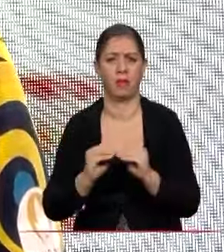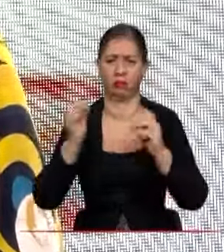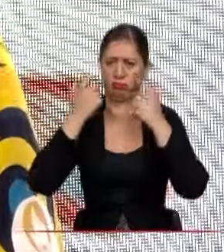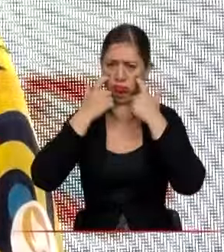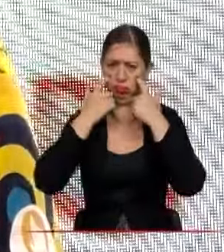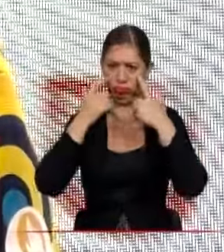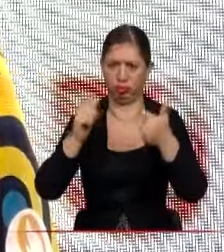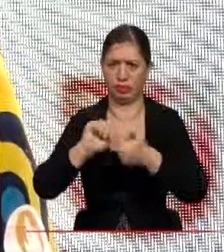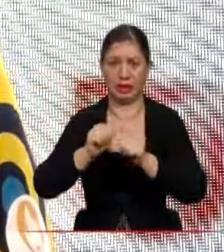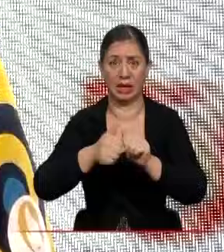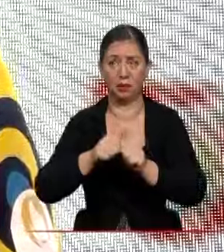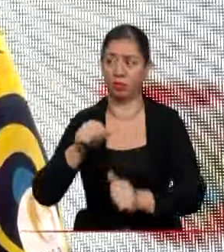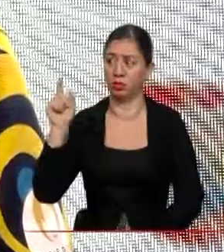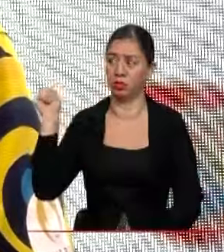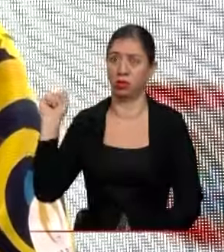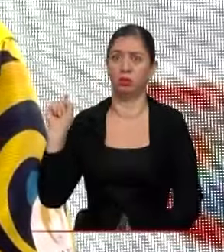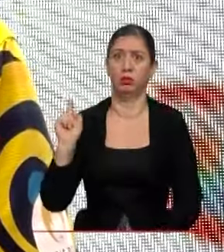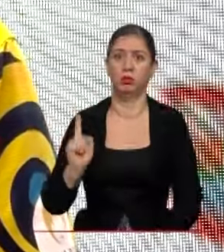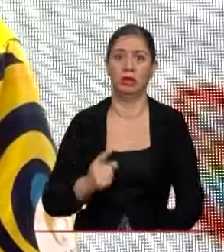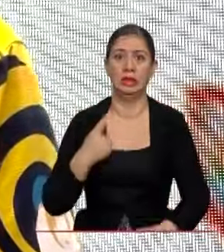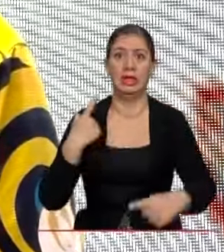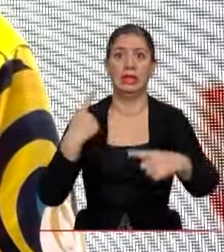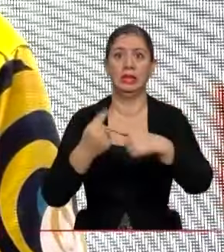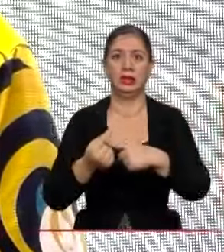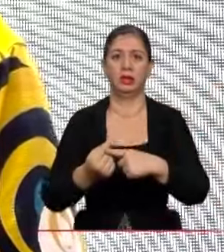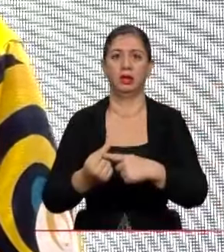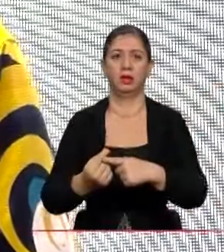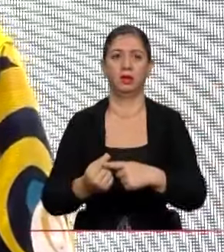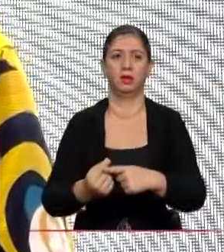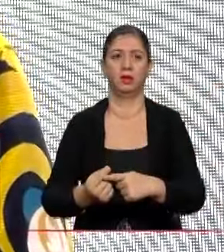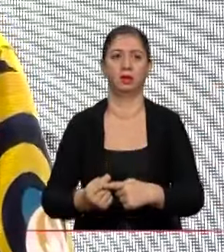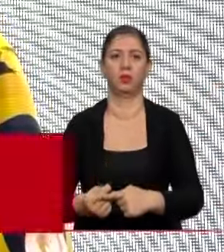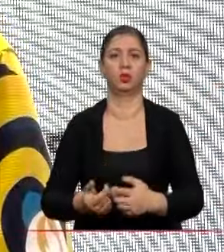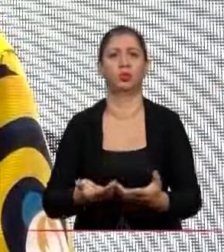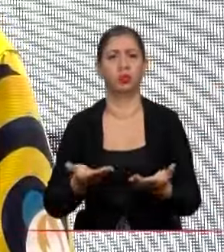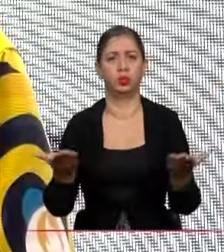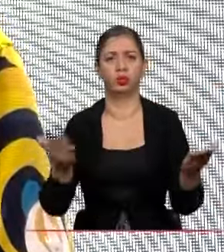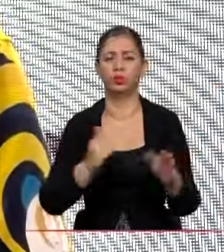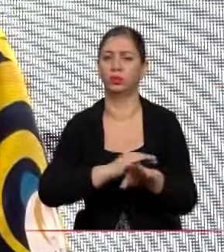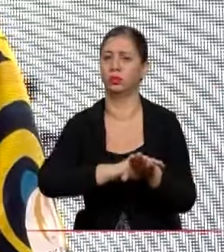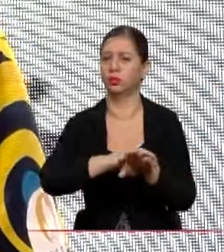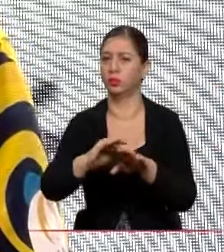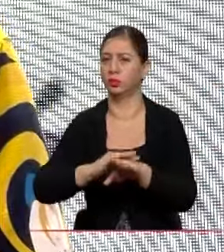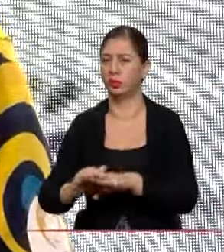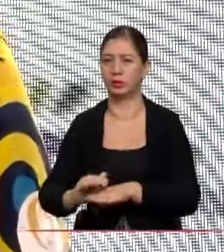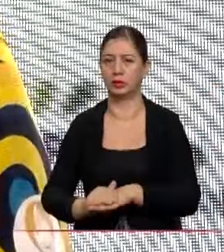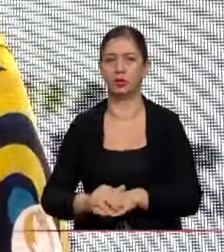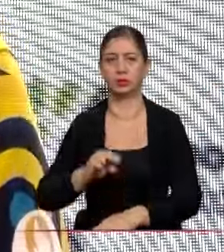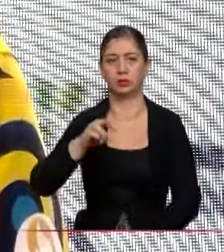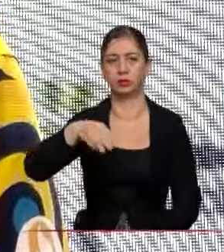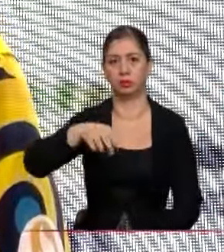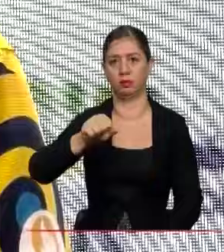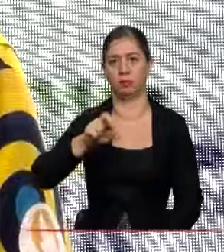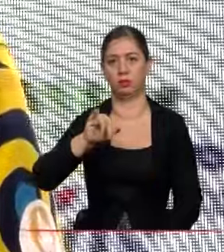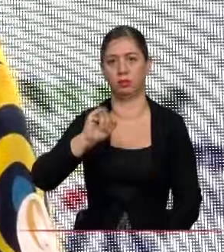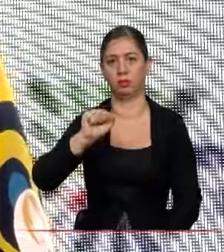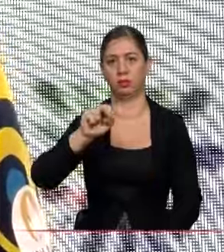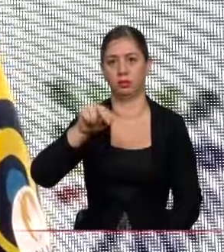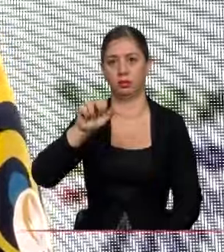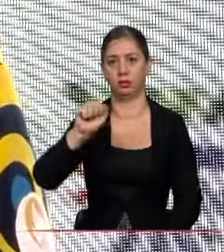a la deportista del siglo. Estamos hablando de extender una invitación a Mariana Pajón.